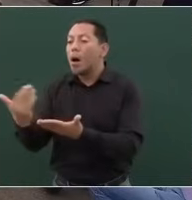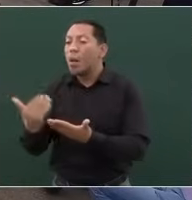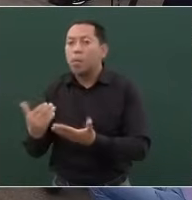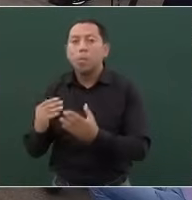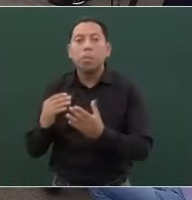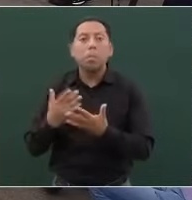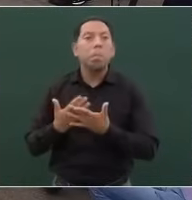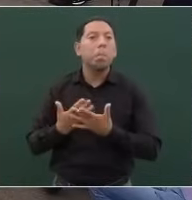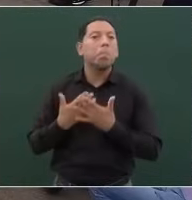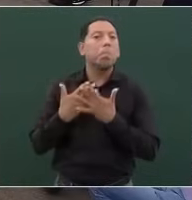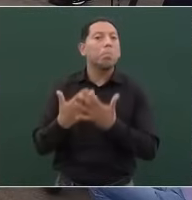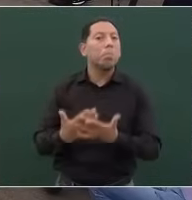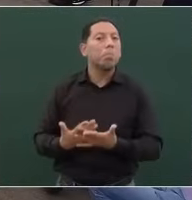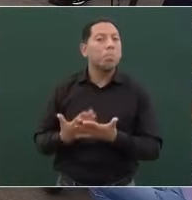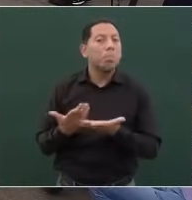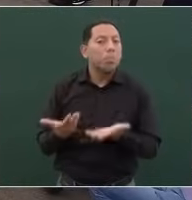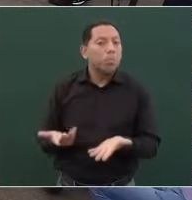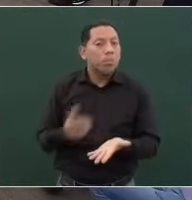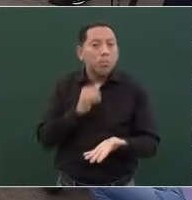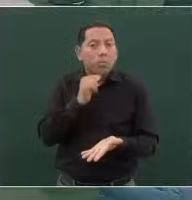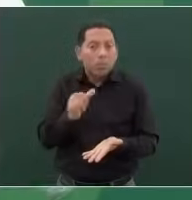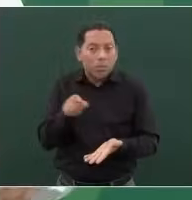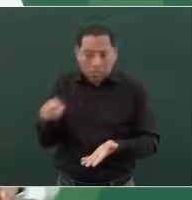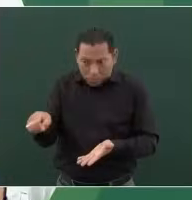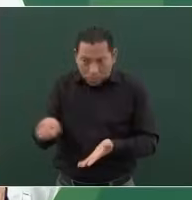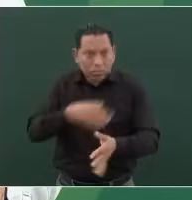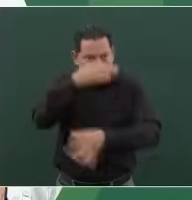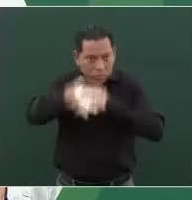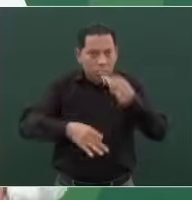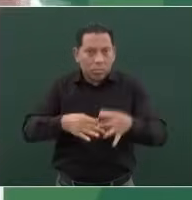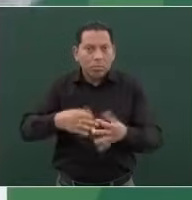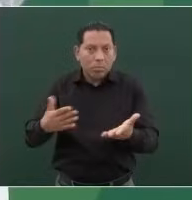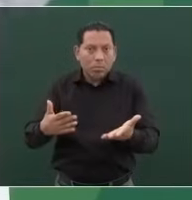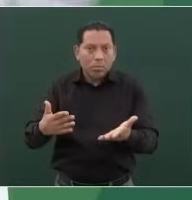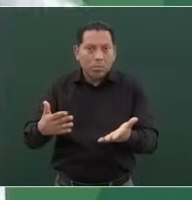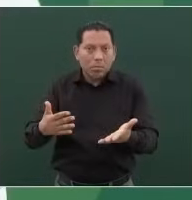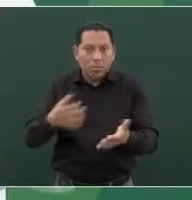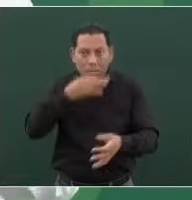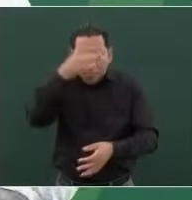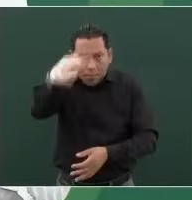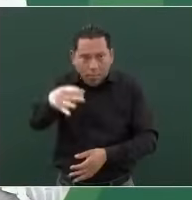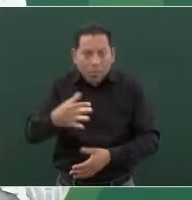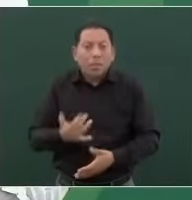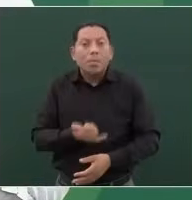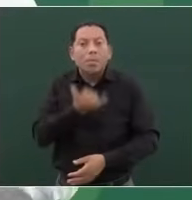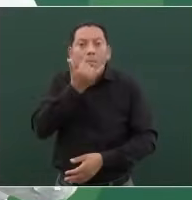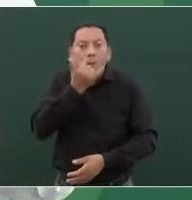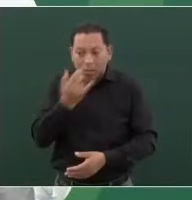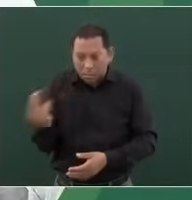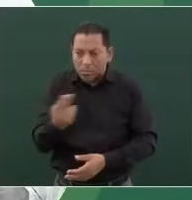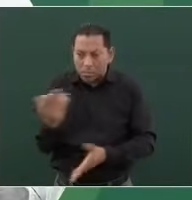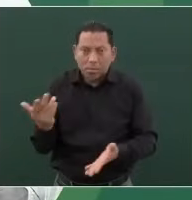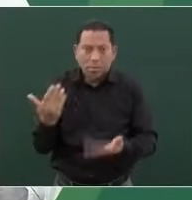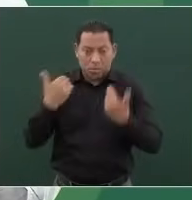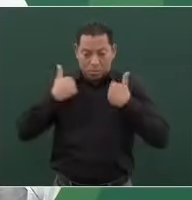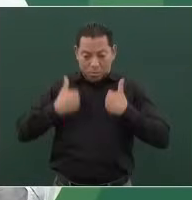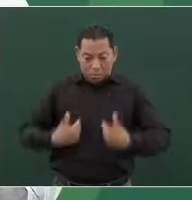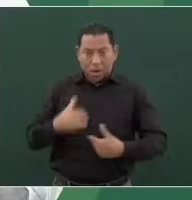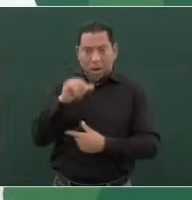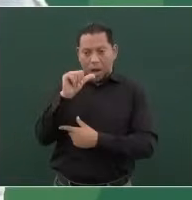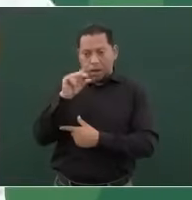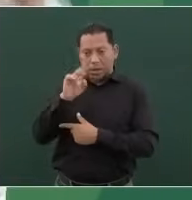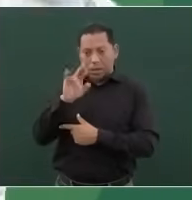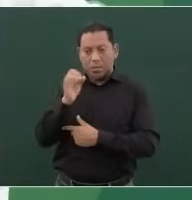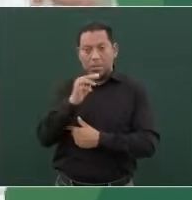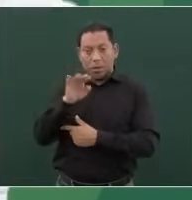y estoy esperando también que ofrezcan disculpa, porque no es Andrés Manuel,